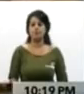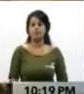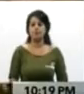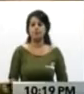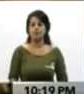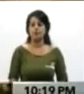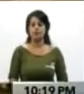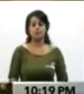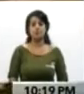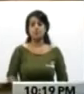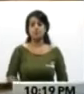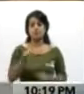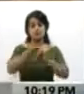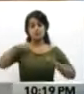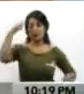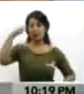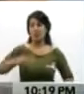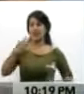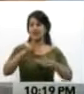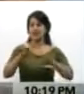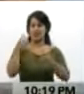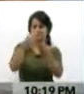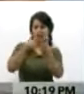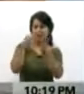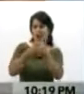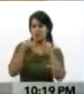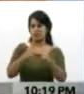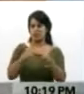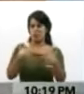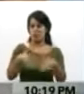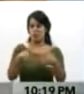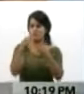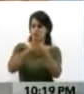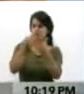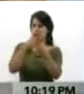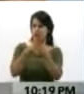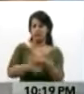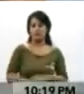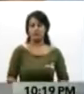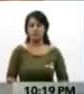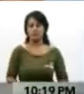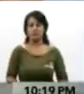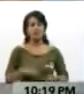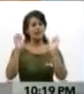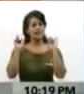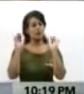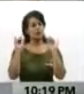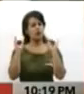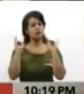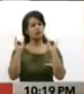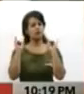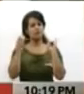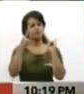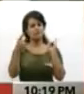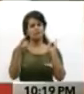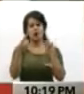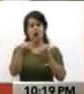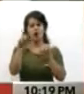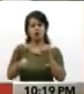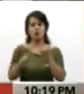La Guardia libra su gran batalla. Chao, chao a los Pérez Matos, dice aquí. Era enemigo de los Pérez